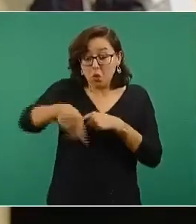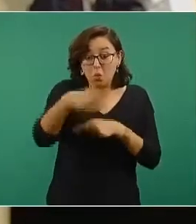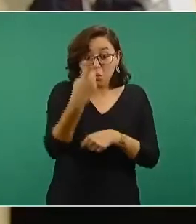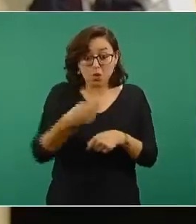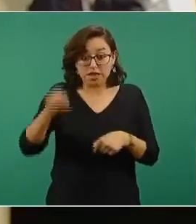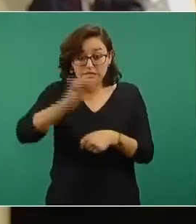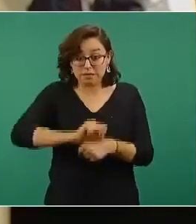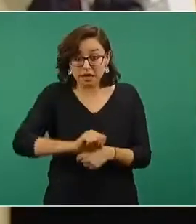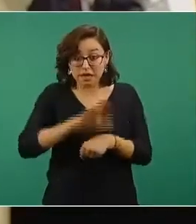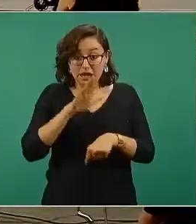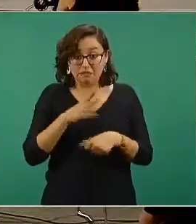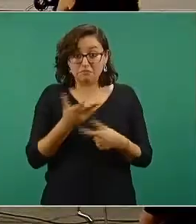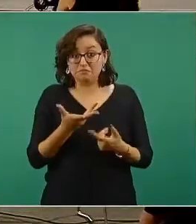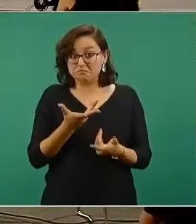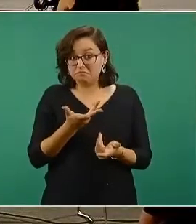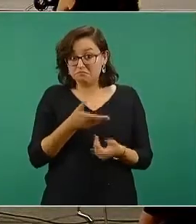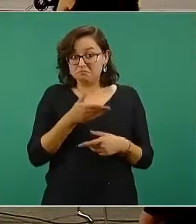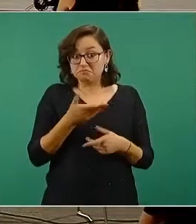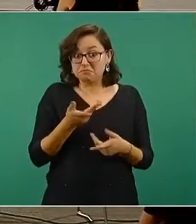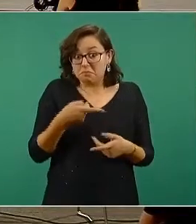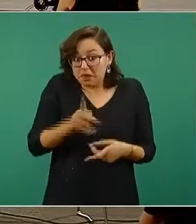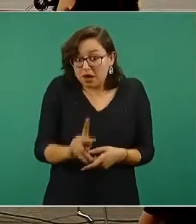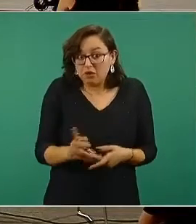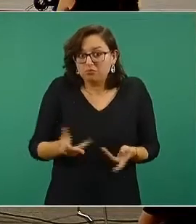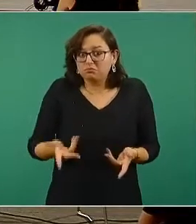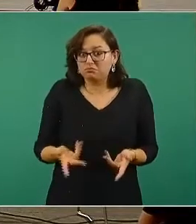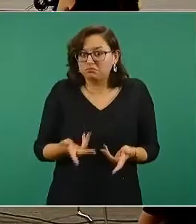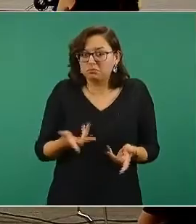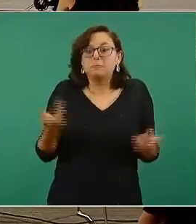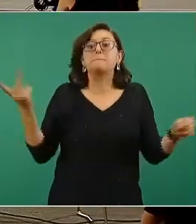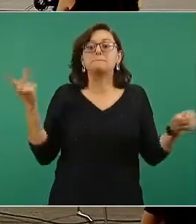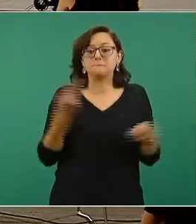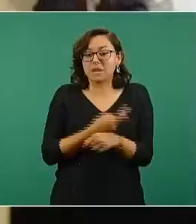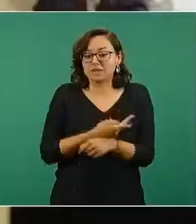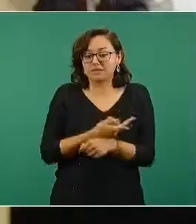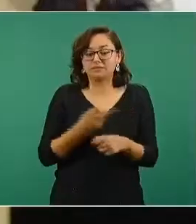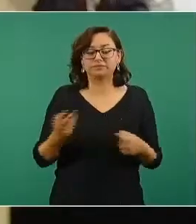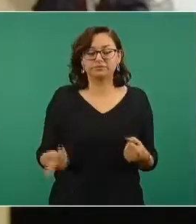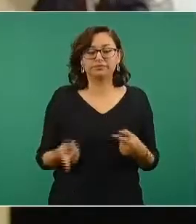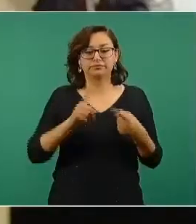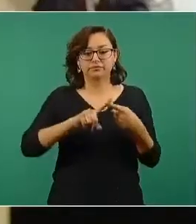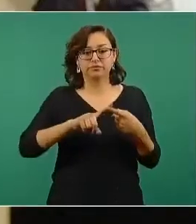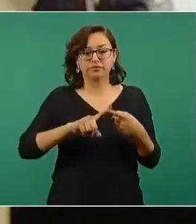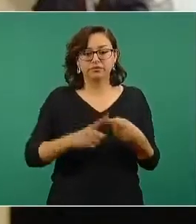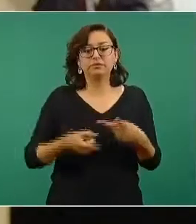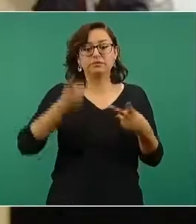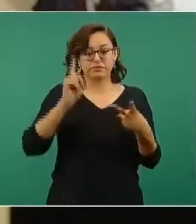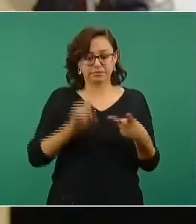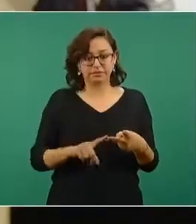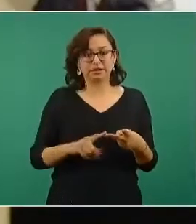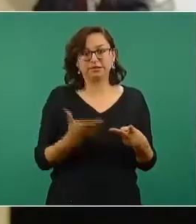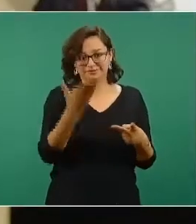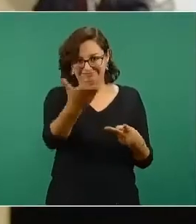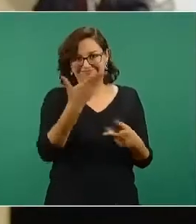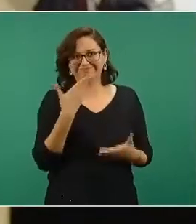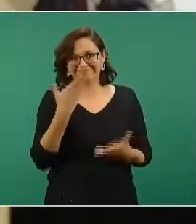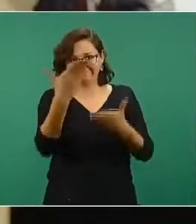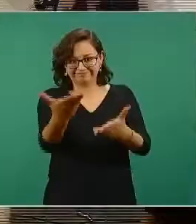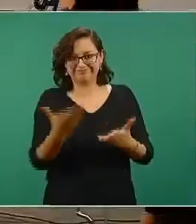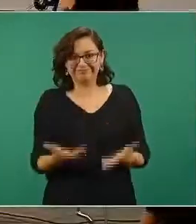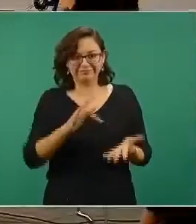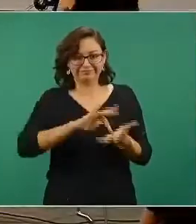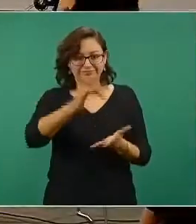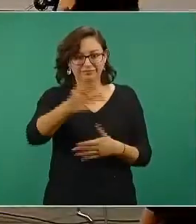Es por lo que estamos escuchando, pero queríamos confirmarlo. Y bueno, antes de nada, de darle la bienvenida otra vez aquí a las conferencias.